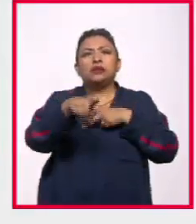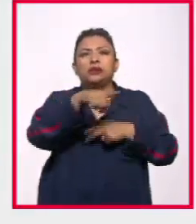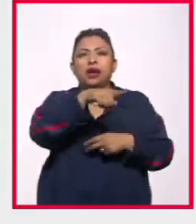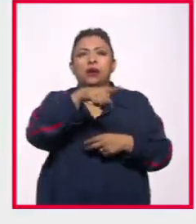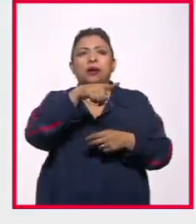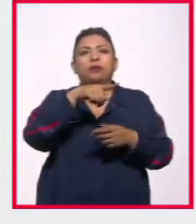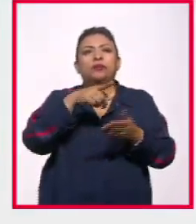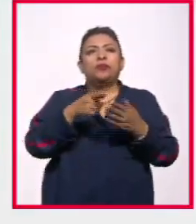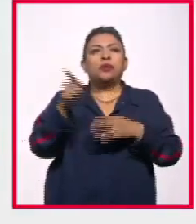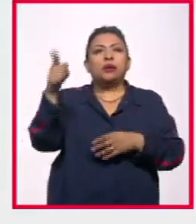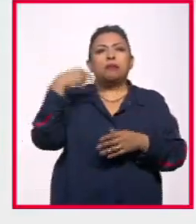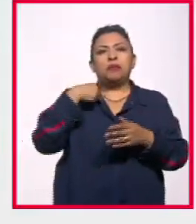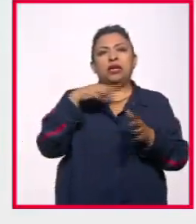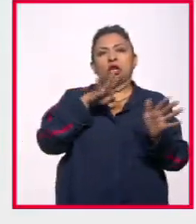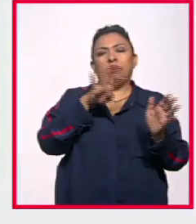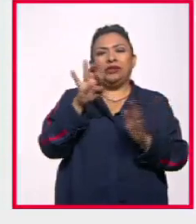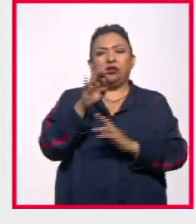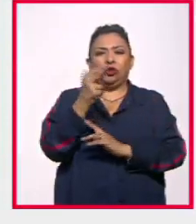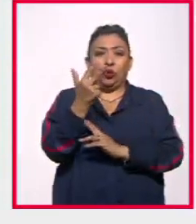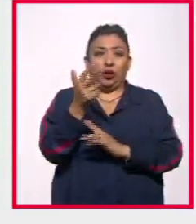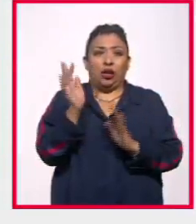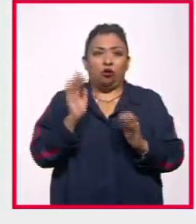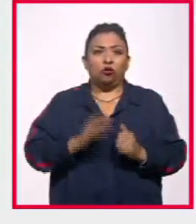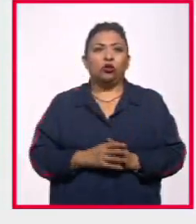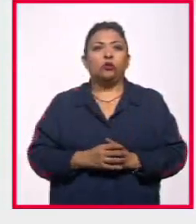de por allá de 1958.